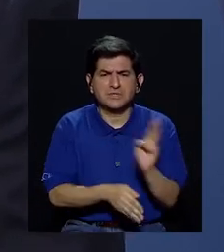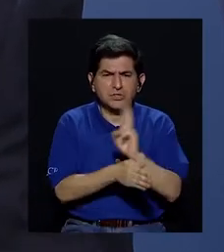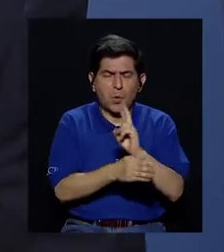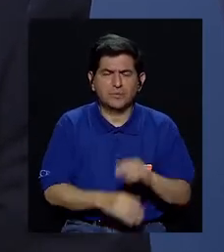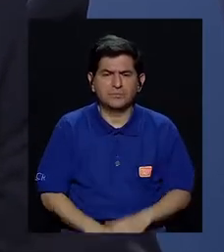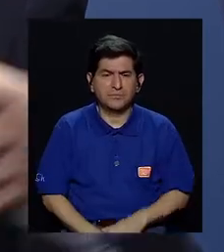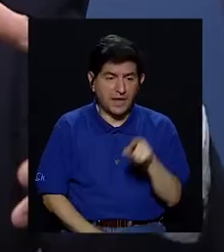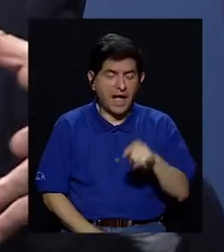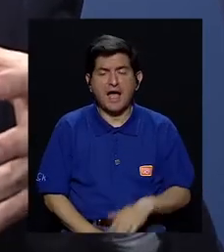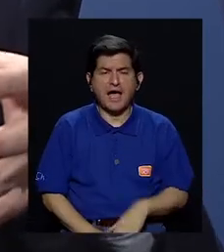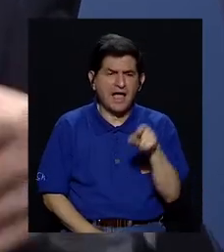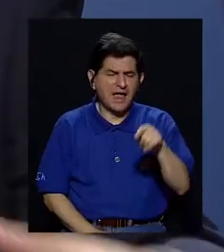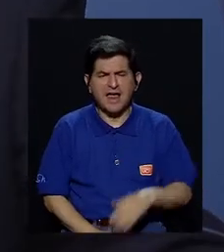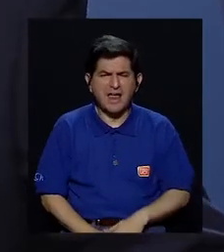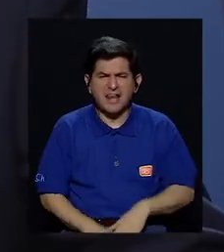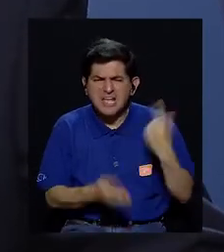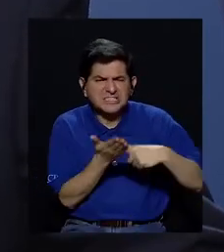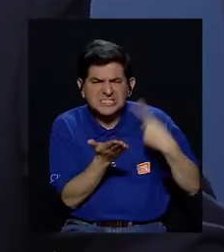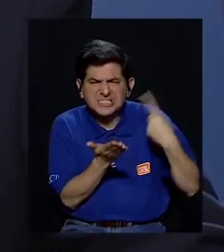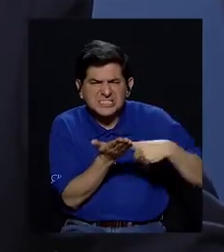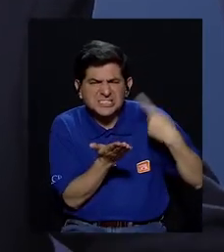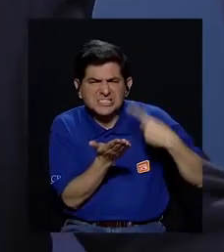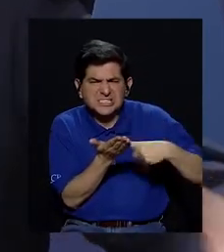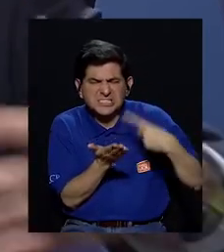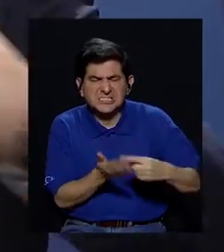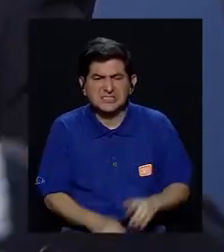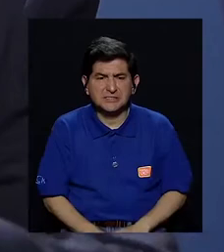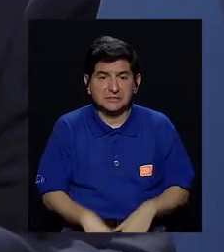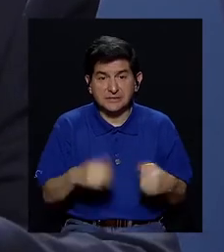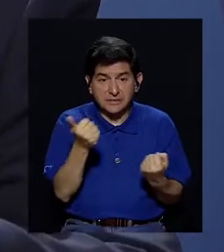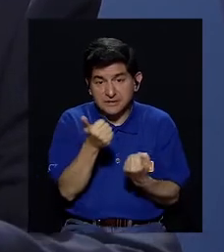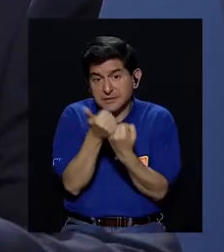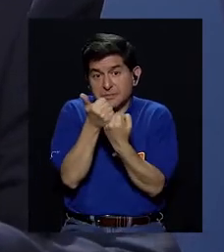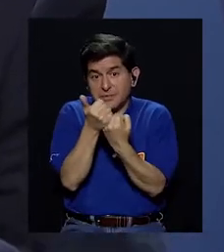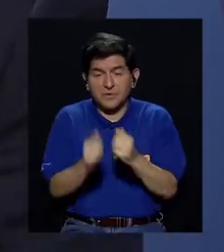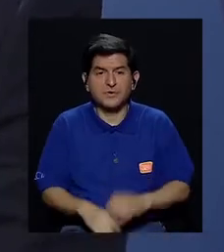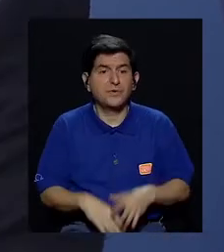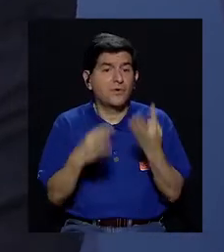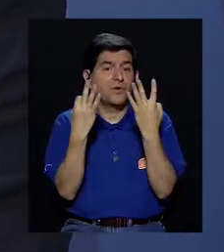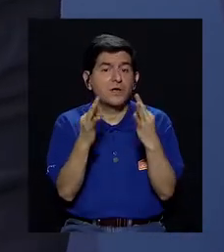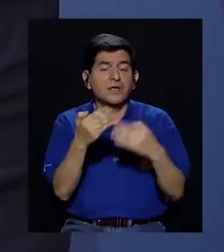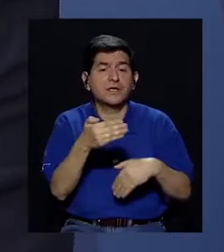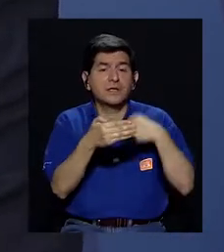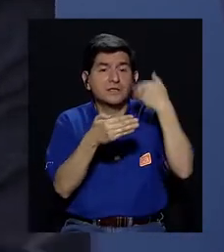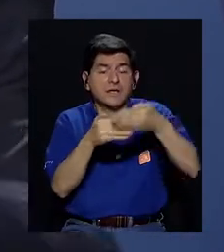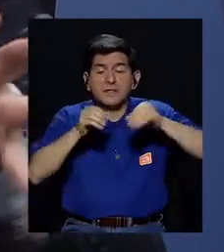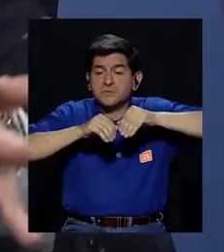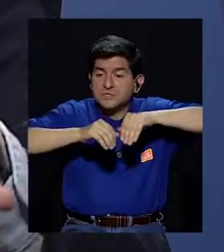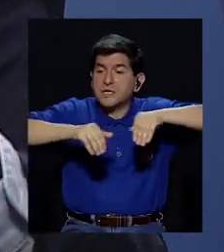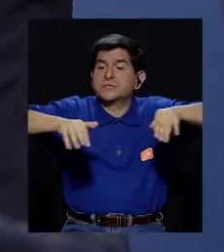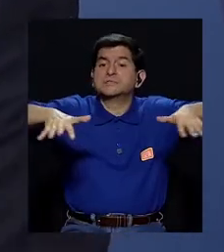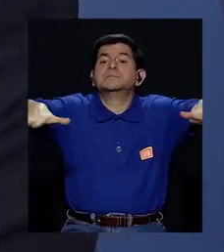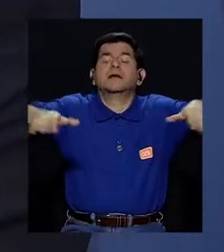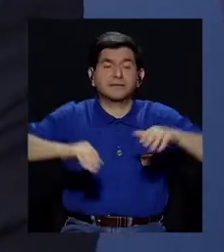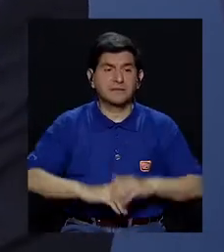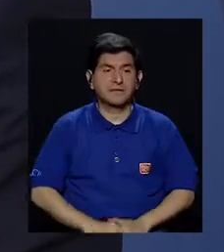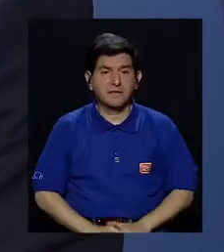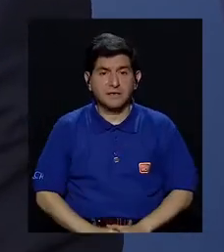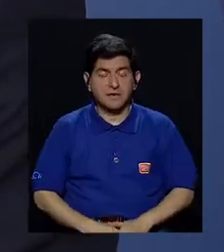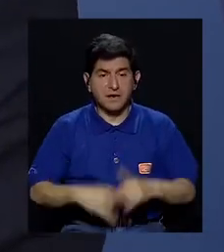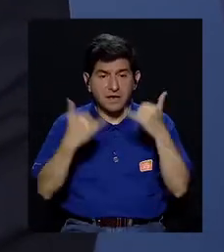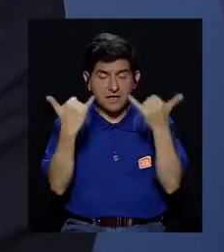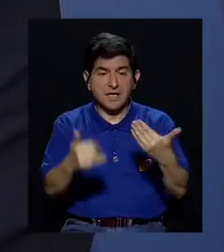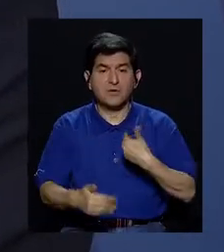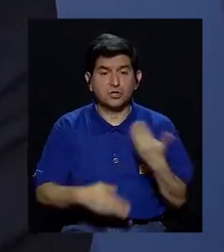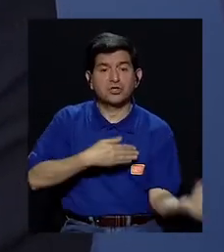él llega hace un escándalo se trata de poner a la gente a su favor y eso es trata ya eso se expande en redes sociales y después